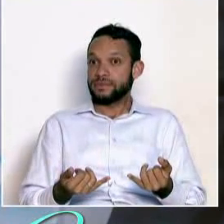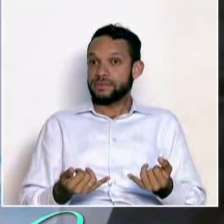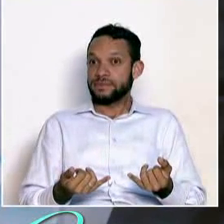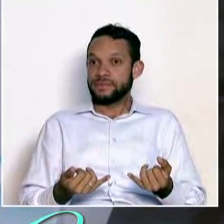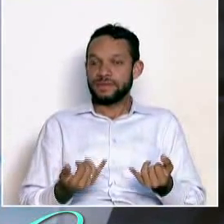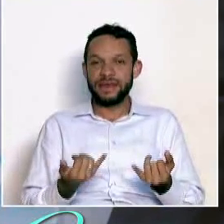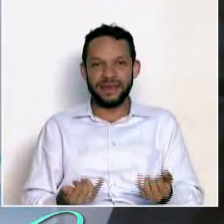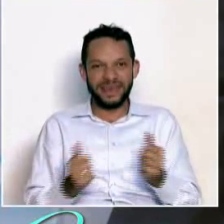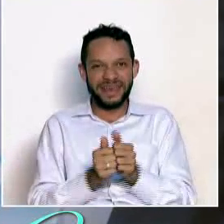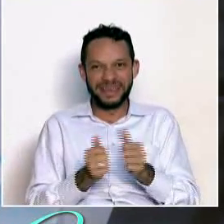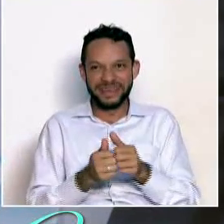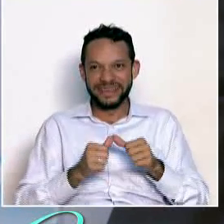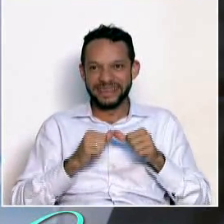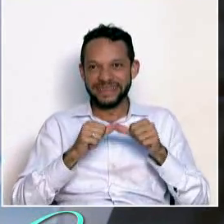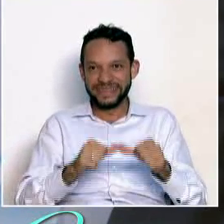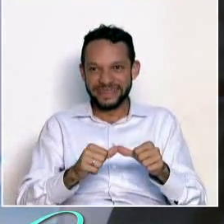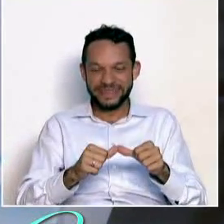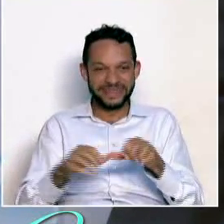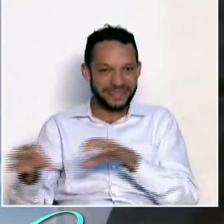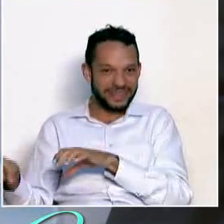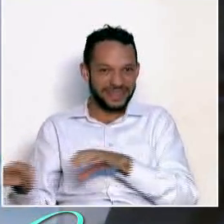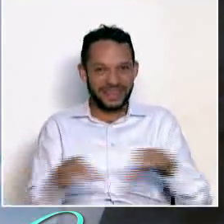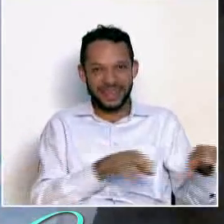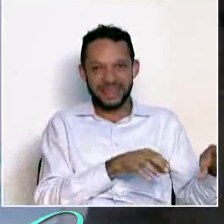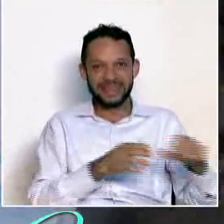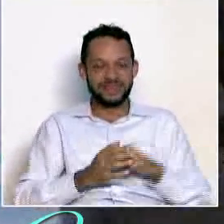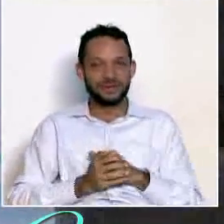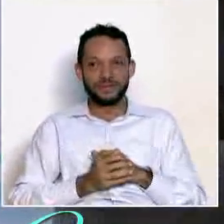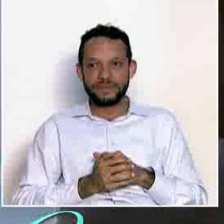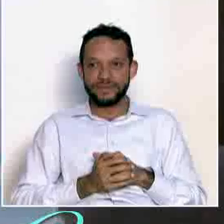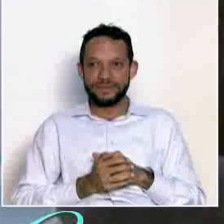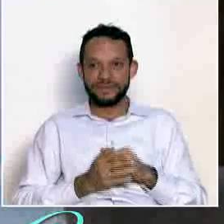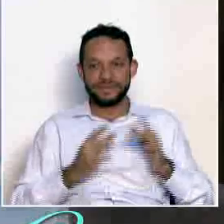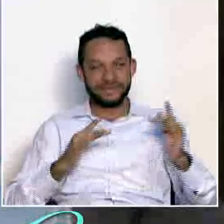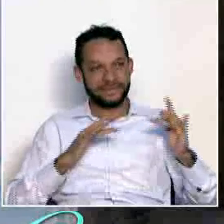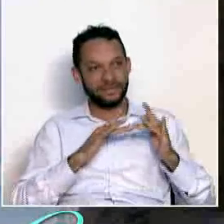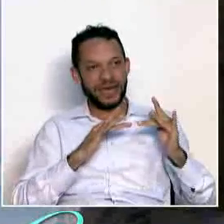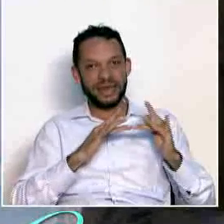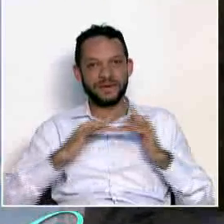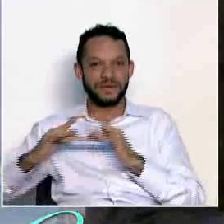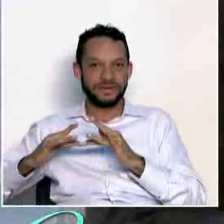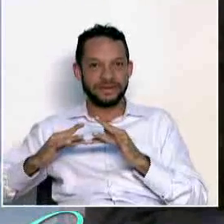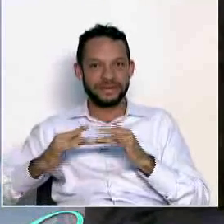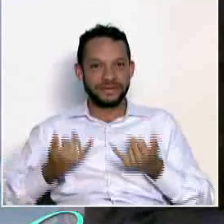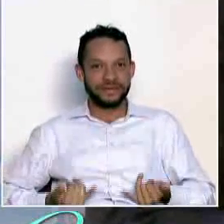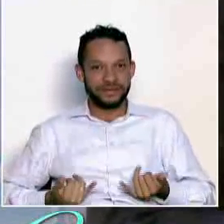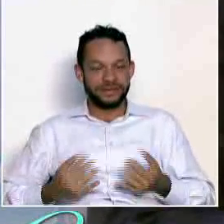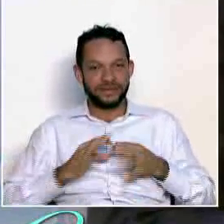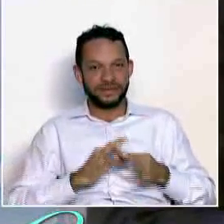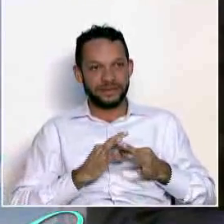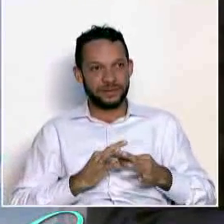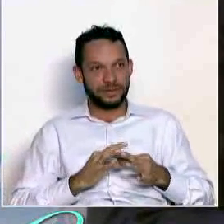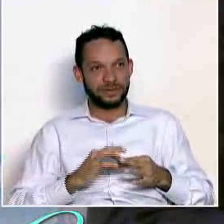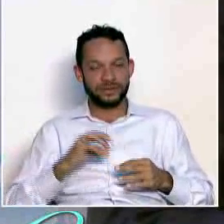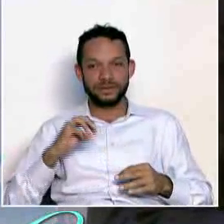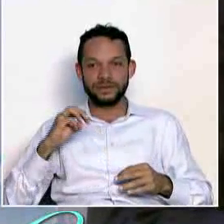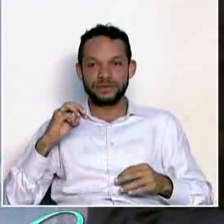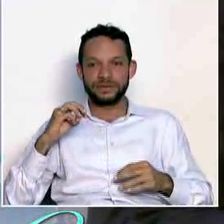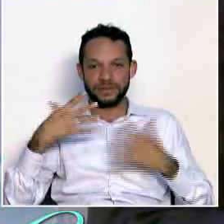7, 6, 5, 4,